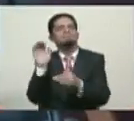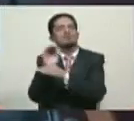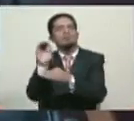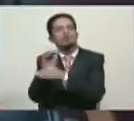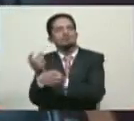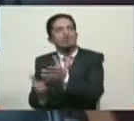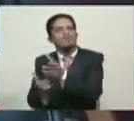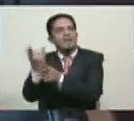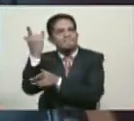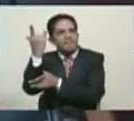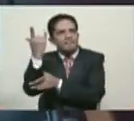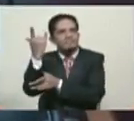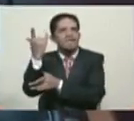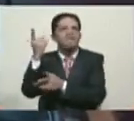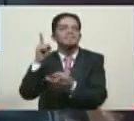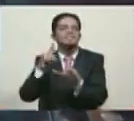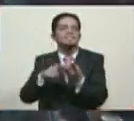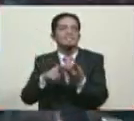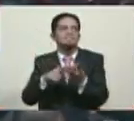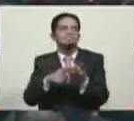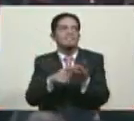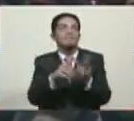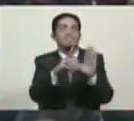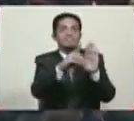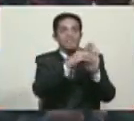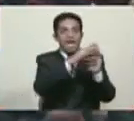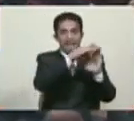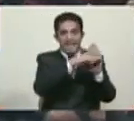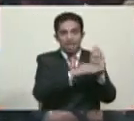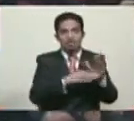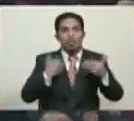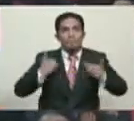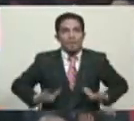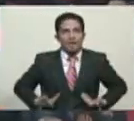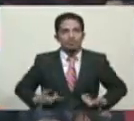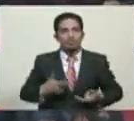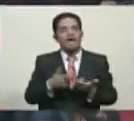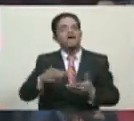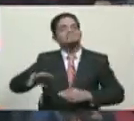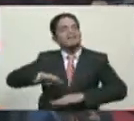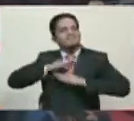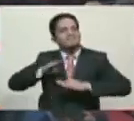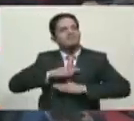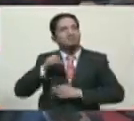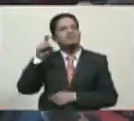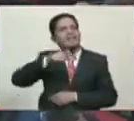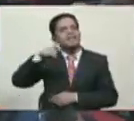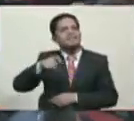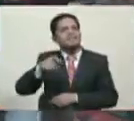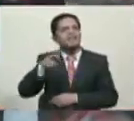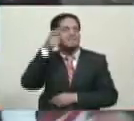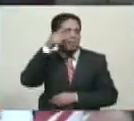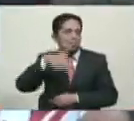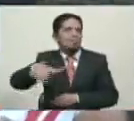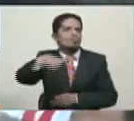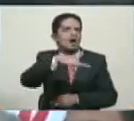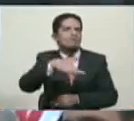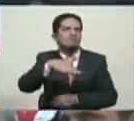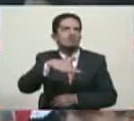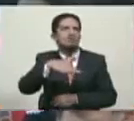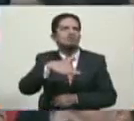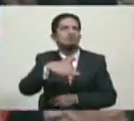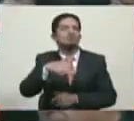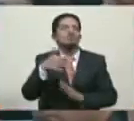ambiental y la afirmación de los derechos humanos, la satisfacción progresiva de las necesidades individuales y colectivas sobre la base